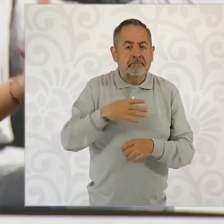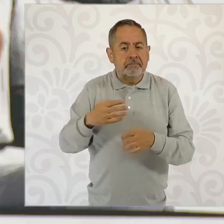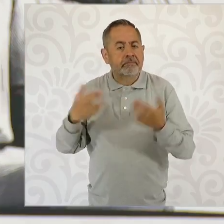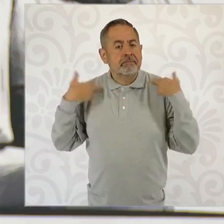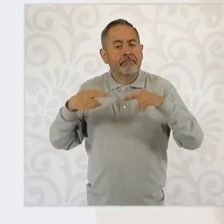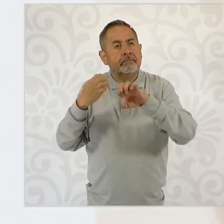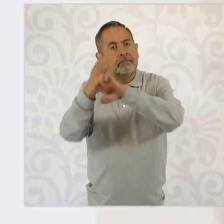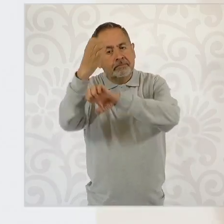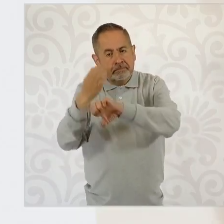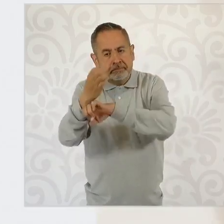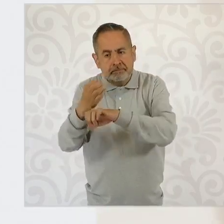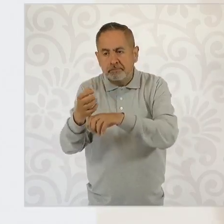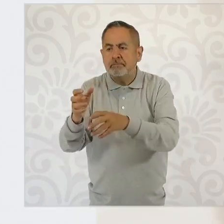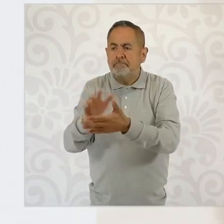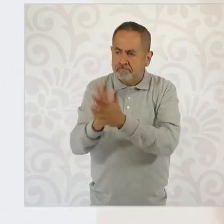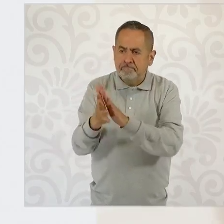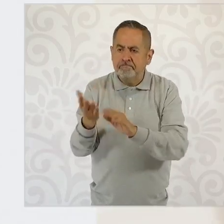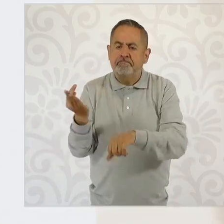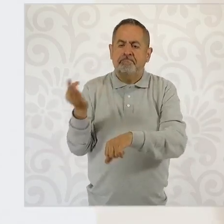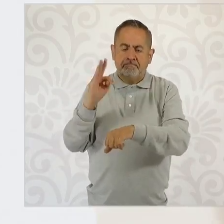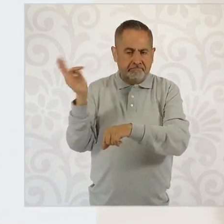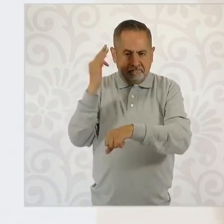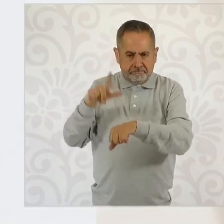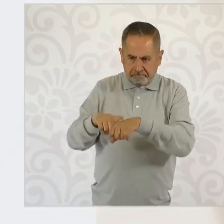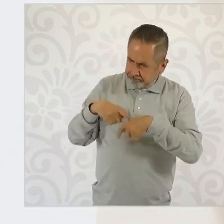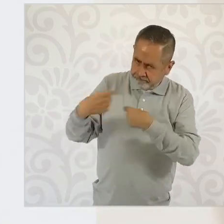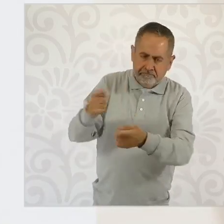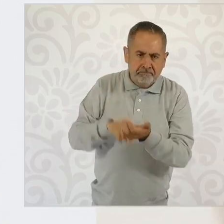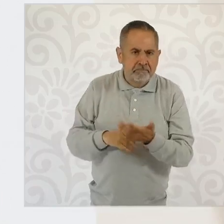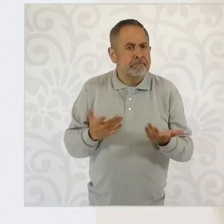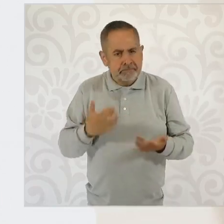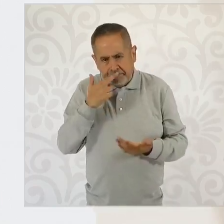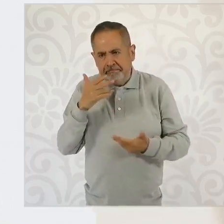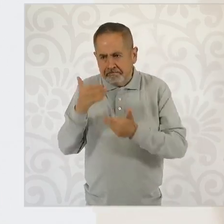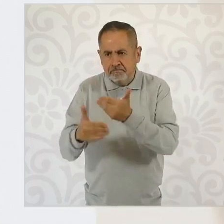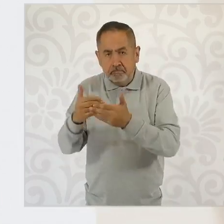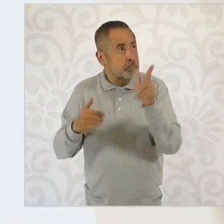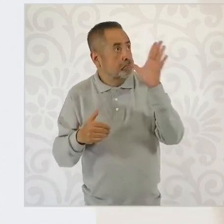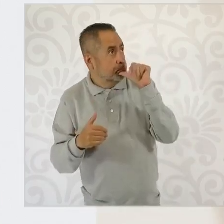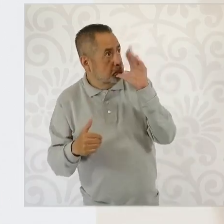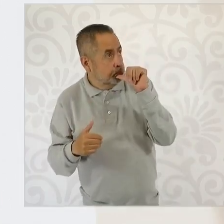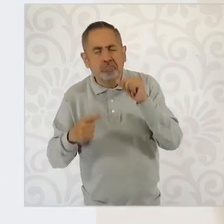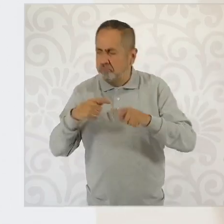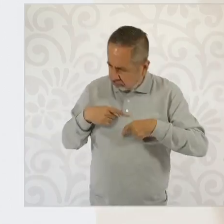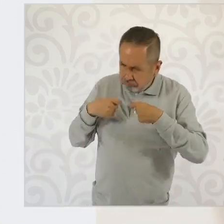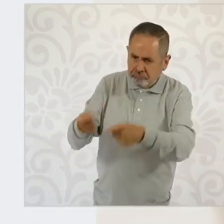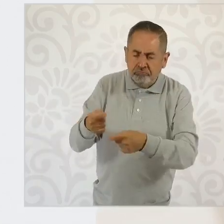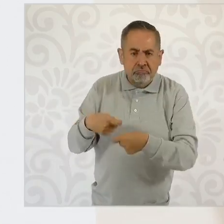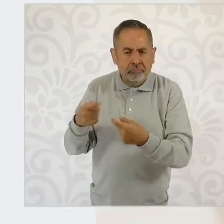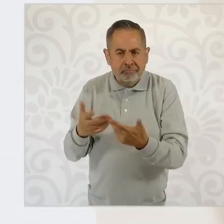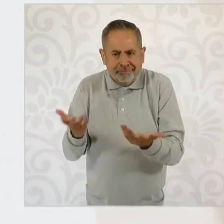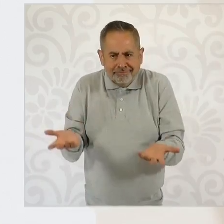estatales, serían federalizados y vamos avanzando. Entonces, está la mesa abierta, está el diálogo